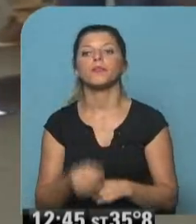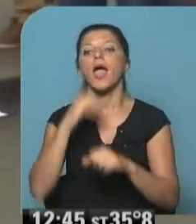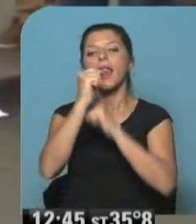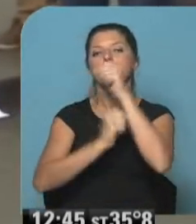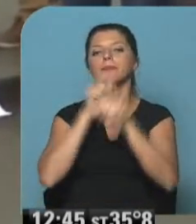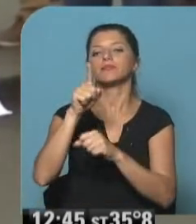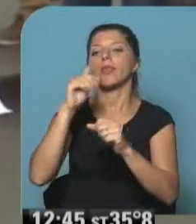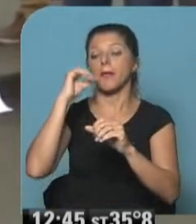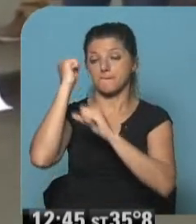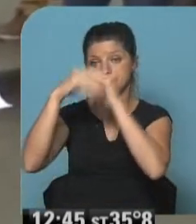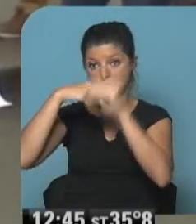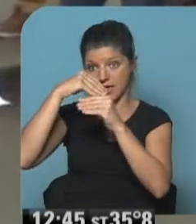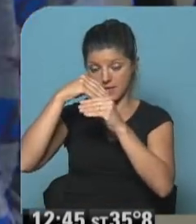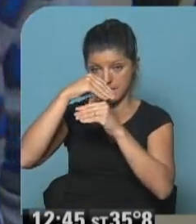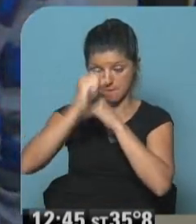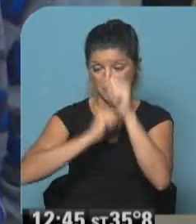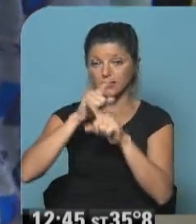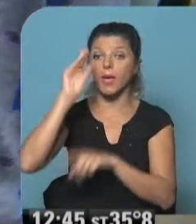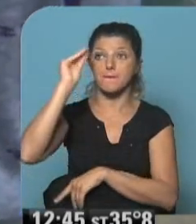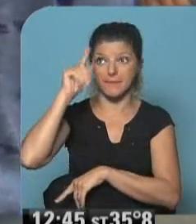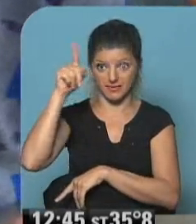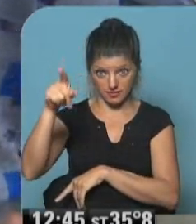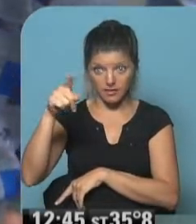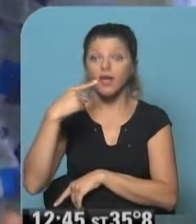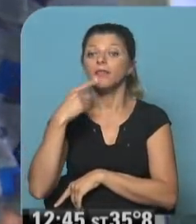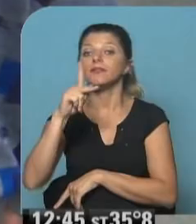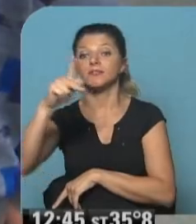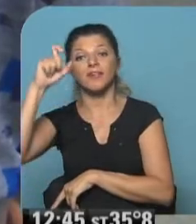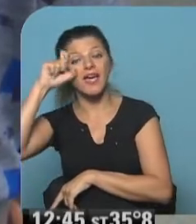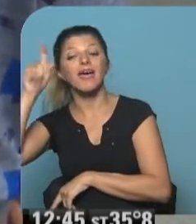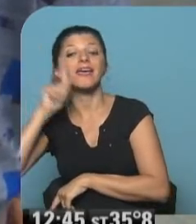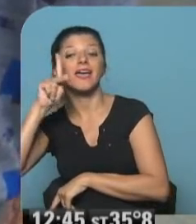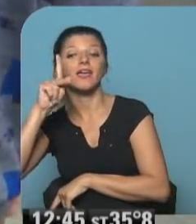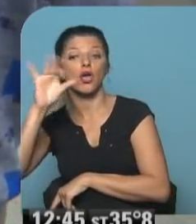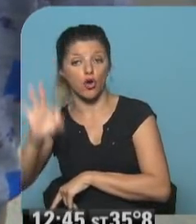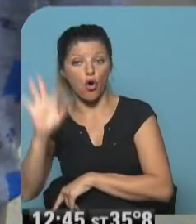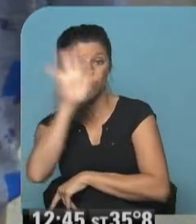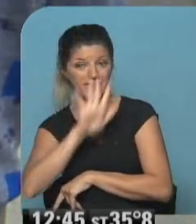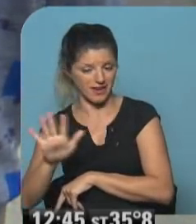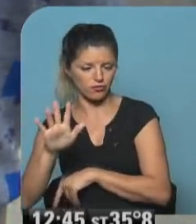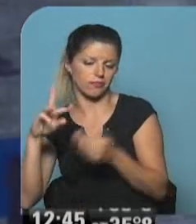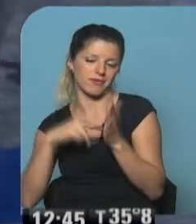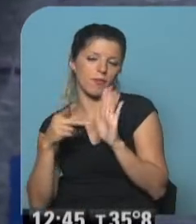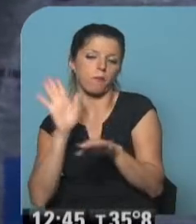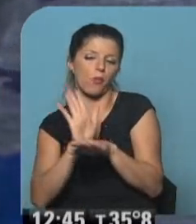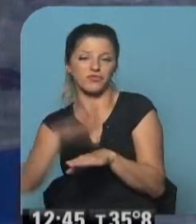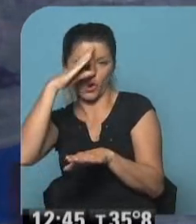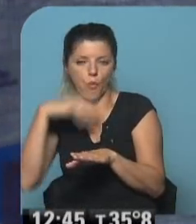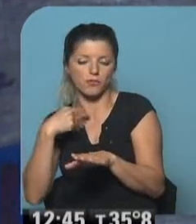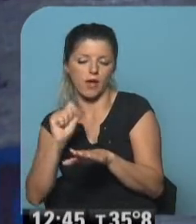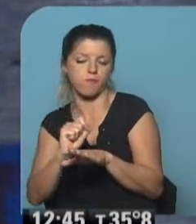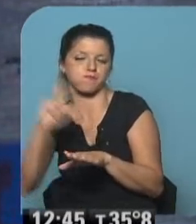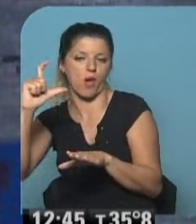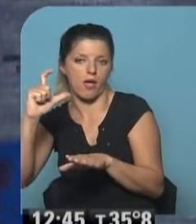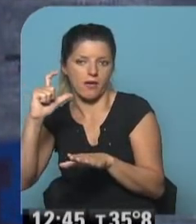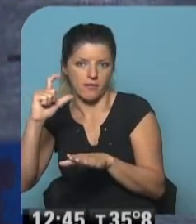América Latina, en el cual dice a Keiko 500, es decir, aumentarle a Keiko la cuota para 3 campañas electorales. Es